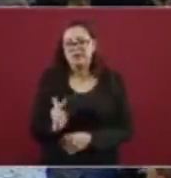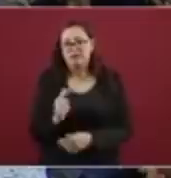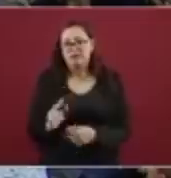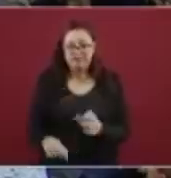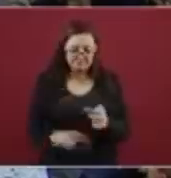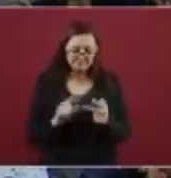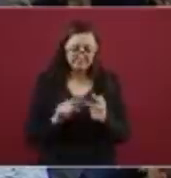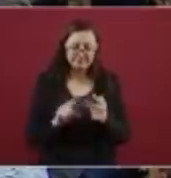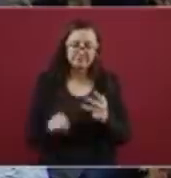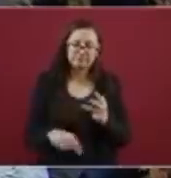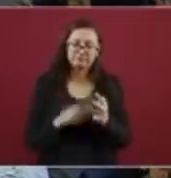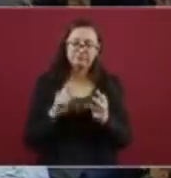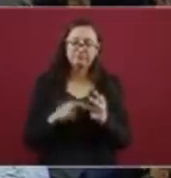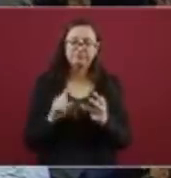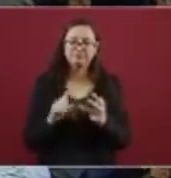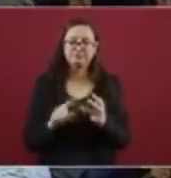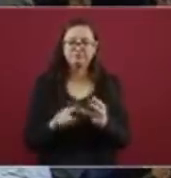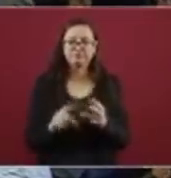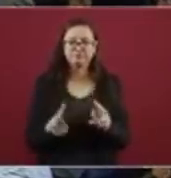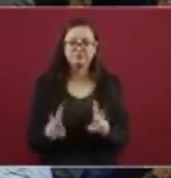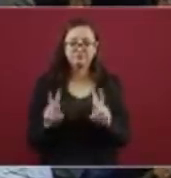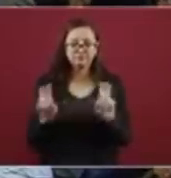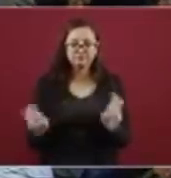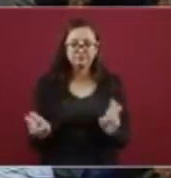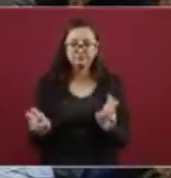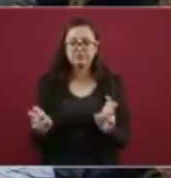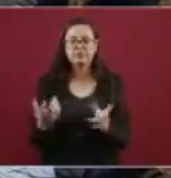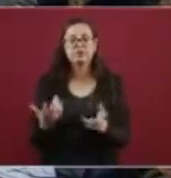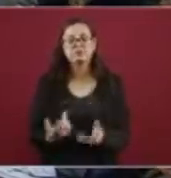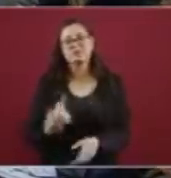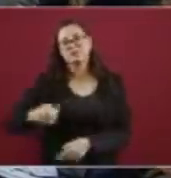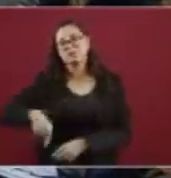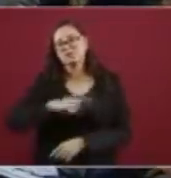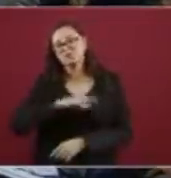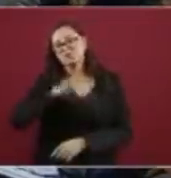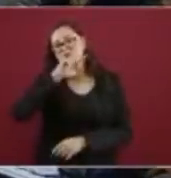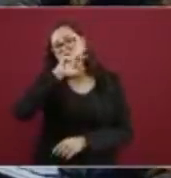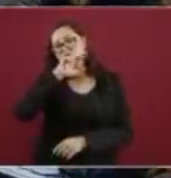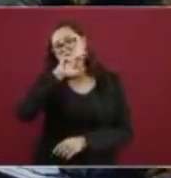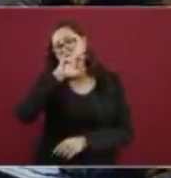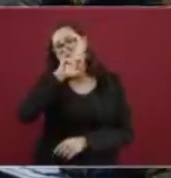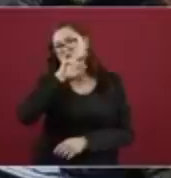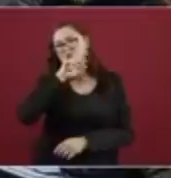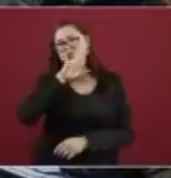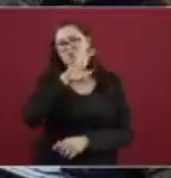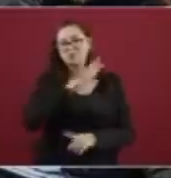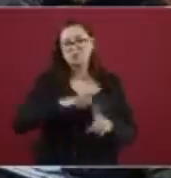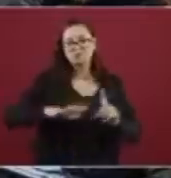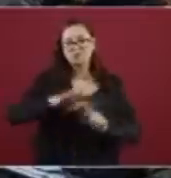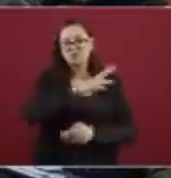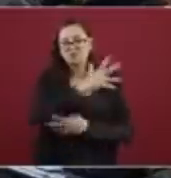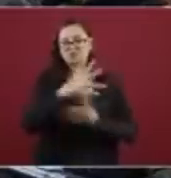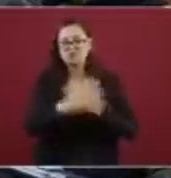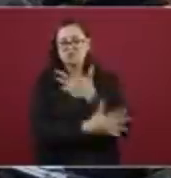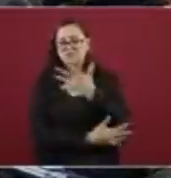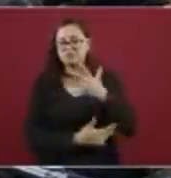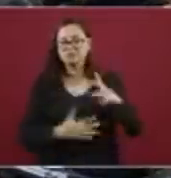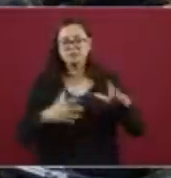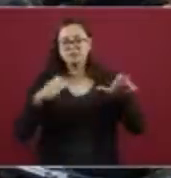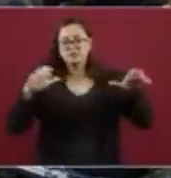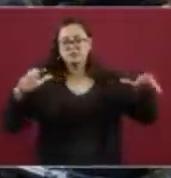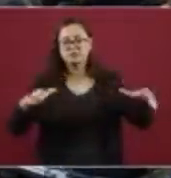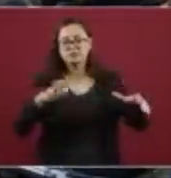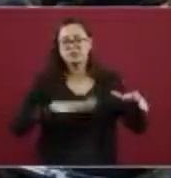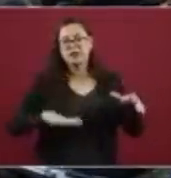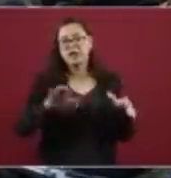tercero, en términos temáticos, estamos preocupados porque tenemos una reserva de la biosfera, incluso es la reserva más grande de América Latina, se